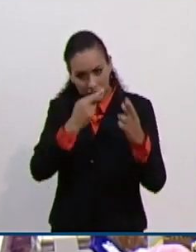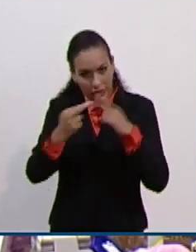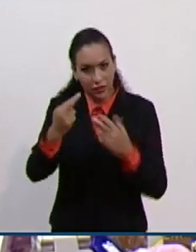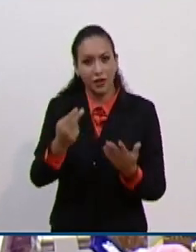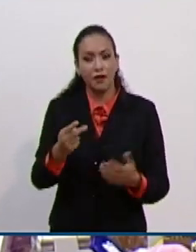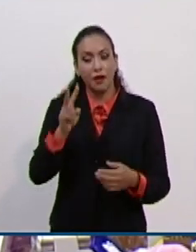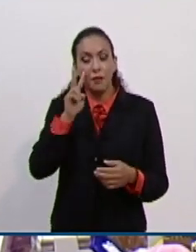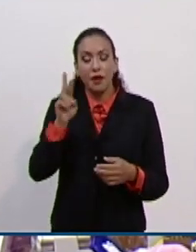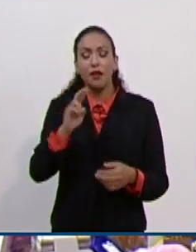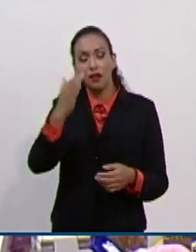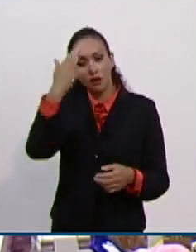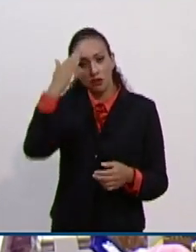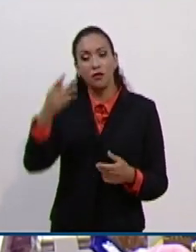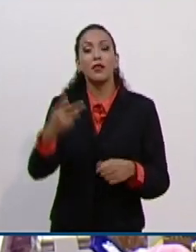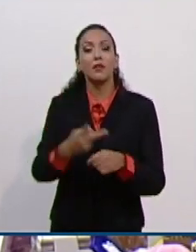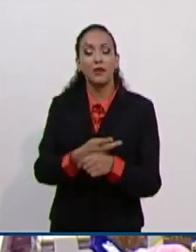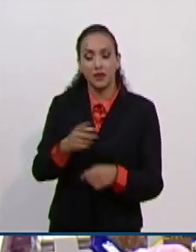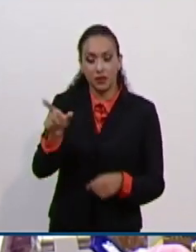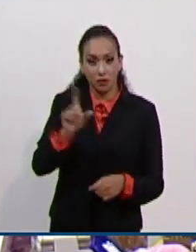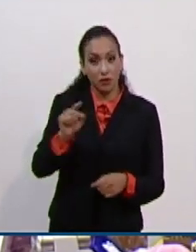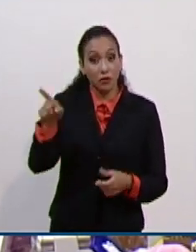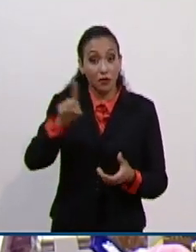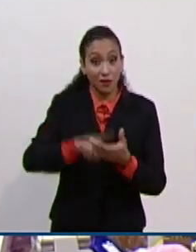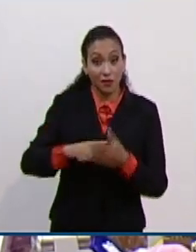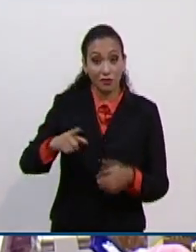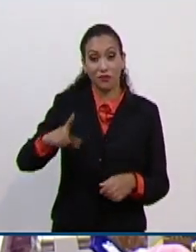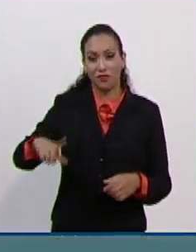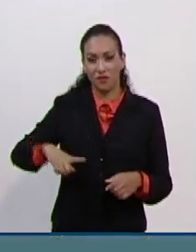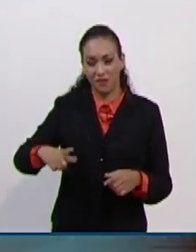reconoce expresamente la soberanía al interior de los estados.